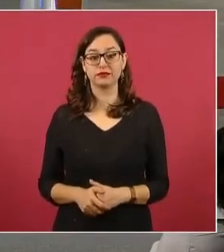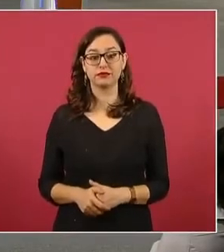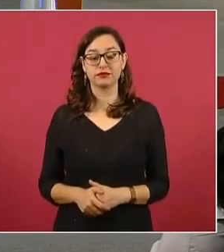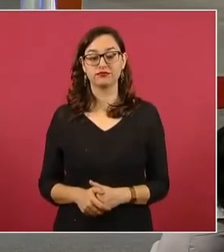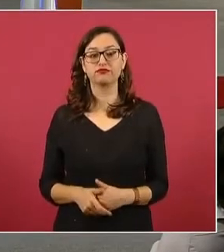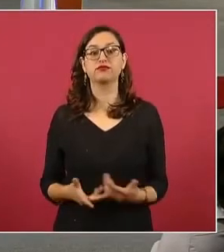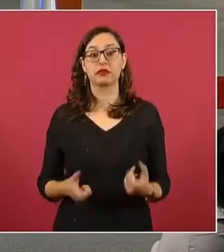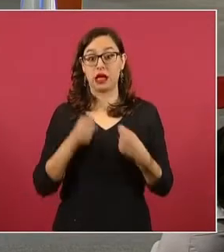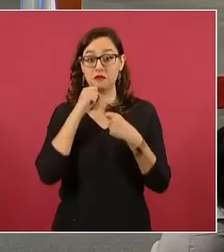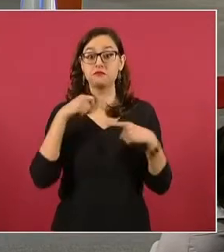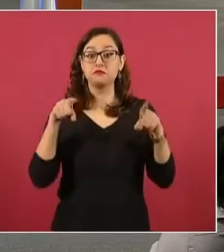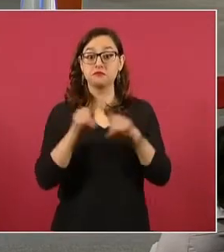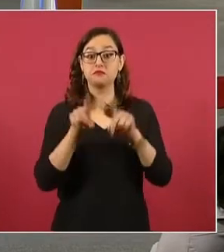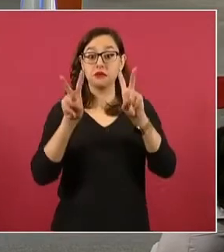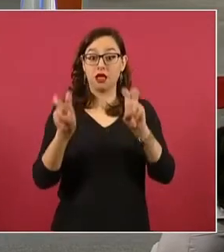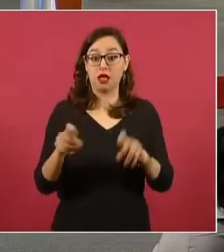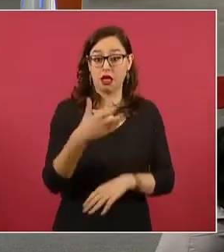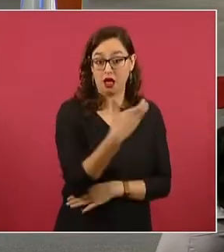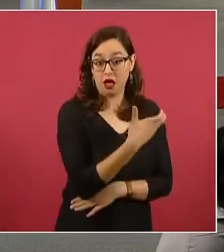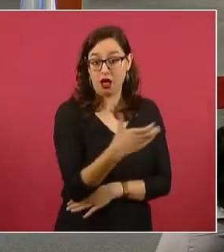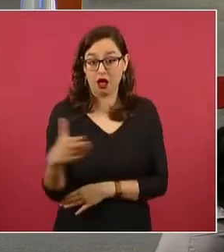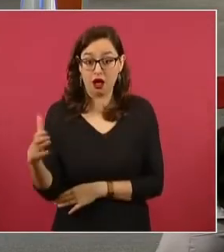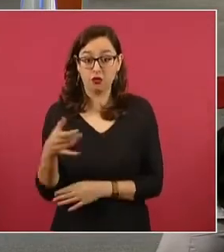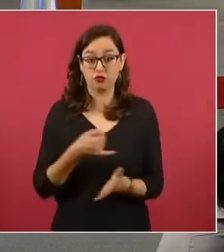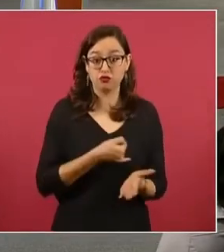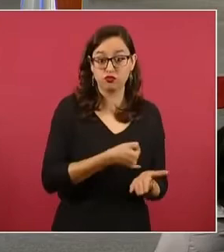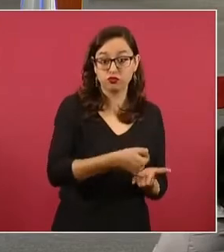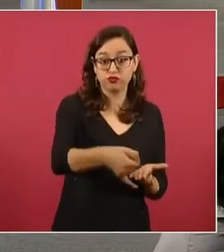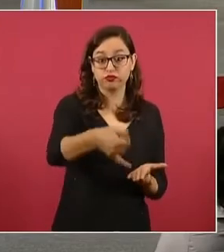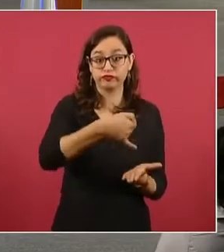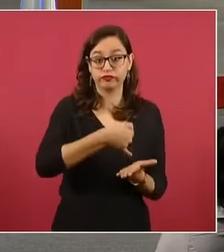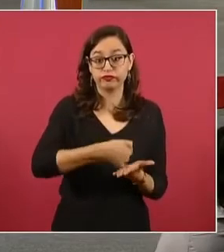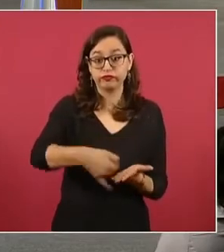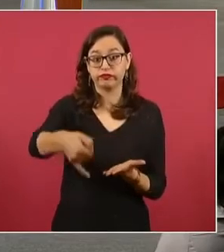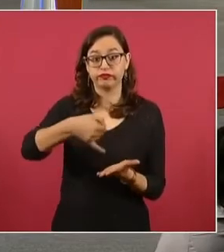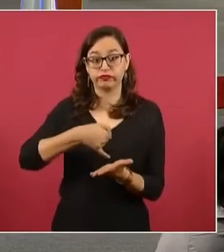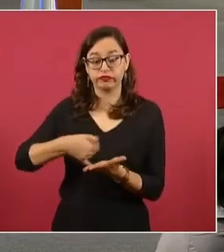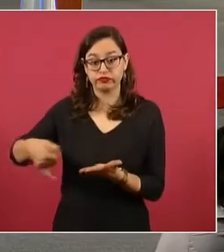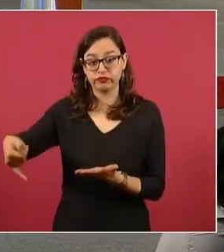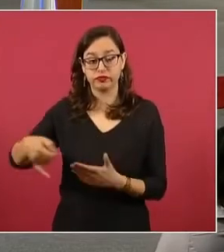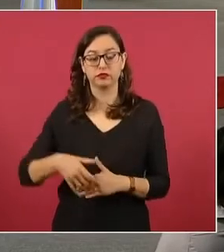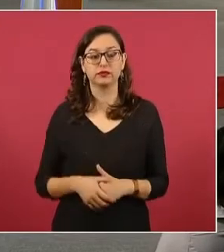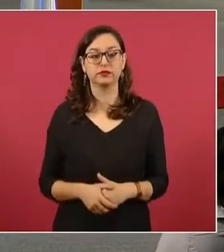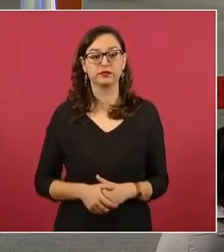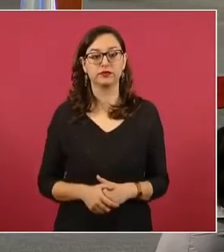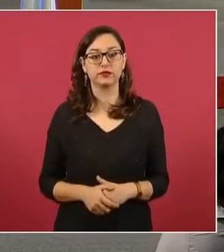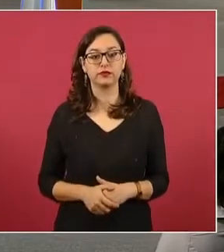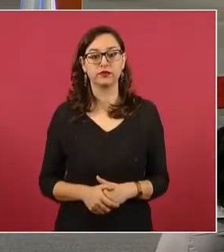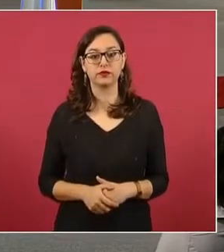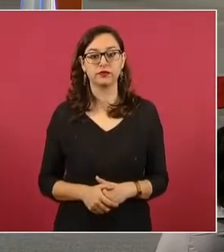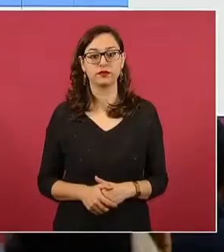es importantísimo. Esta es Producción para el Bienestar.